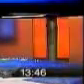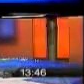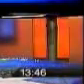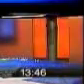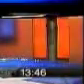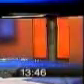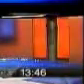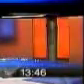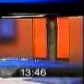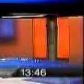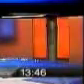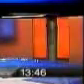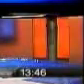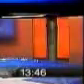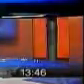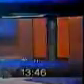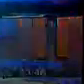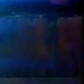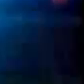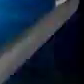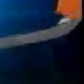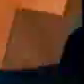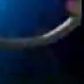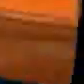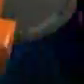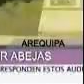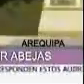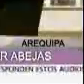hacer una pausa y volvemos.